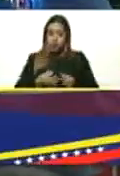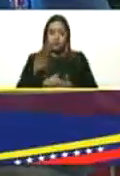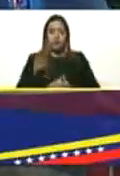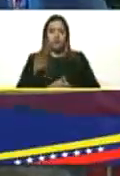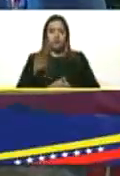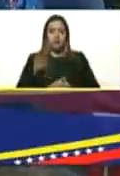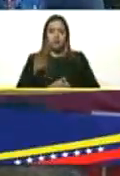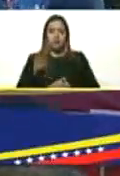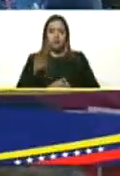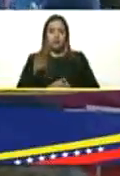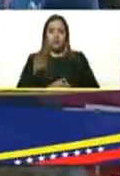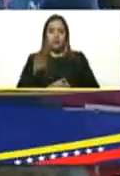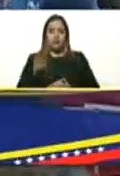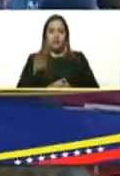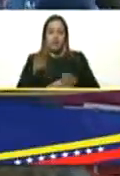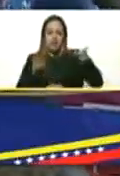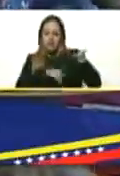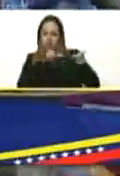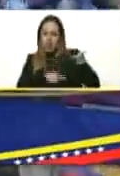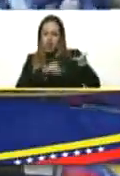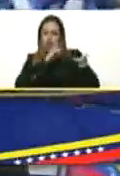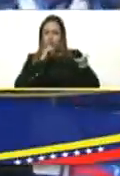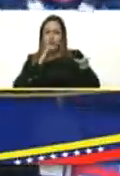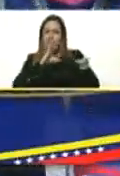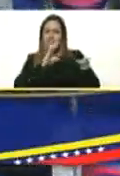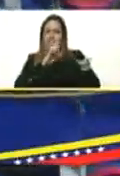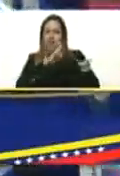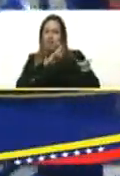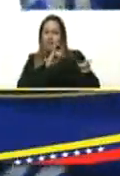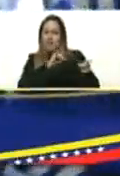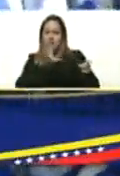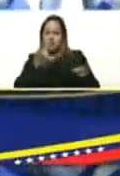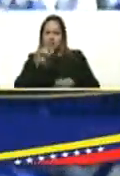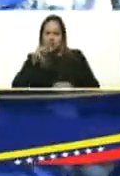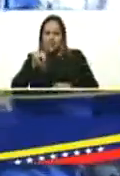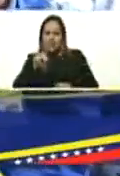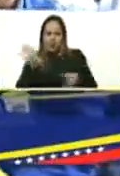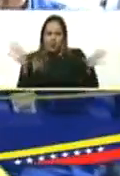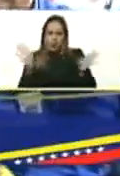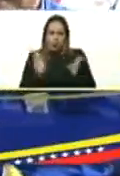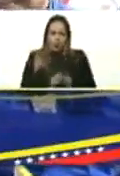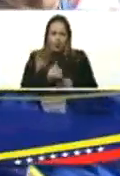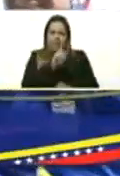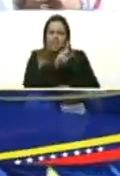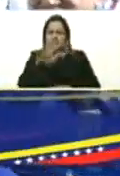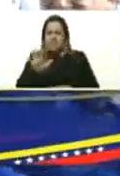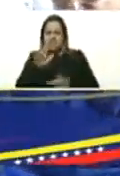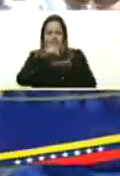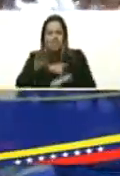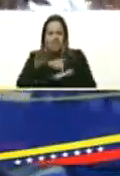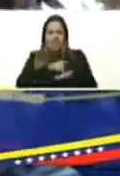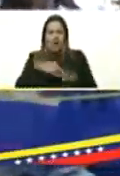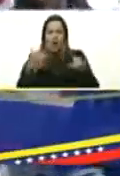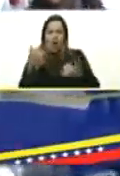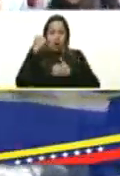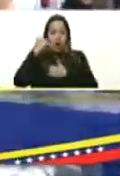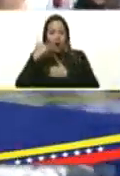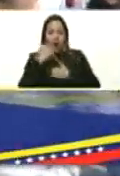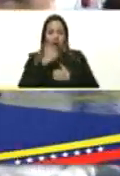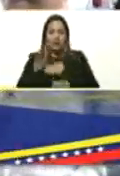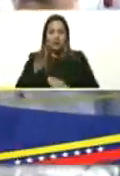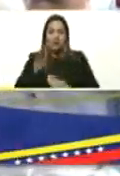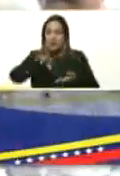Este Cepillín. Cepillín adelgazó como 15 kilos, Cepillín. Ahora es bailarín, Cepillín